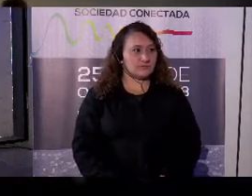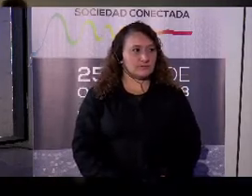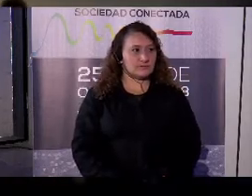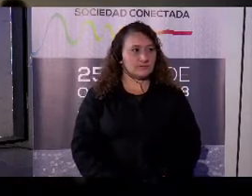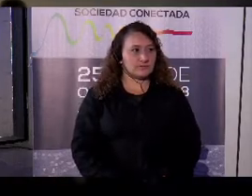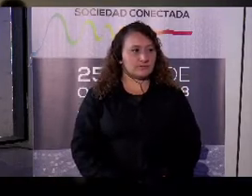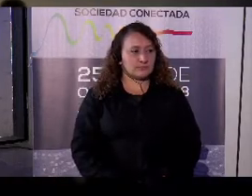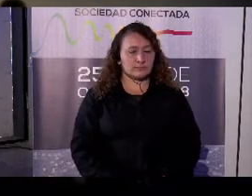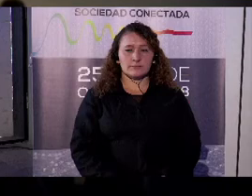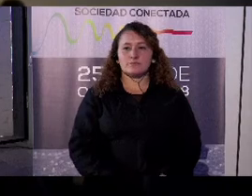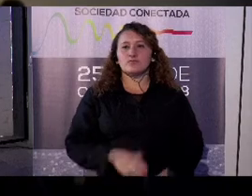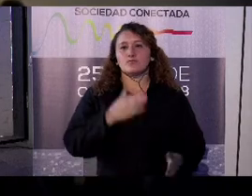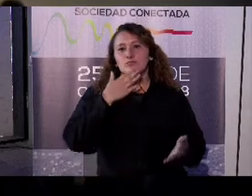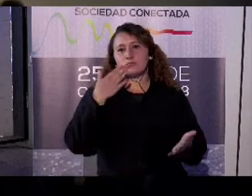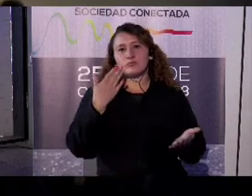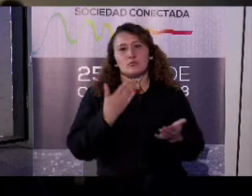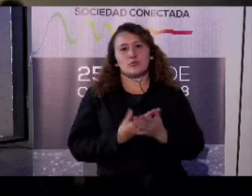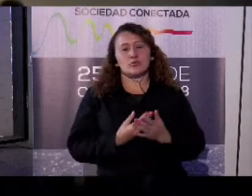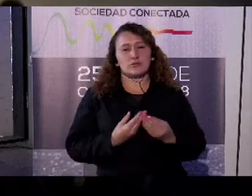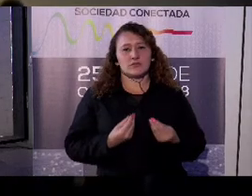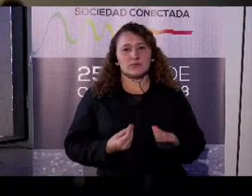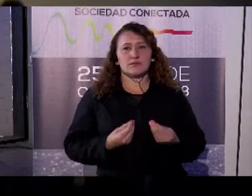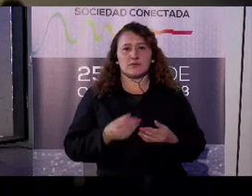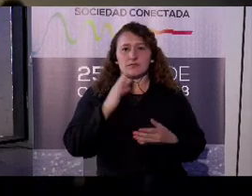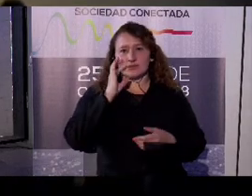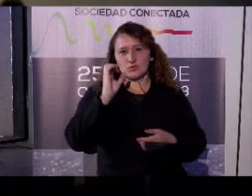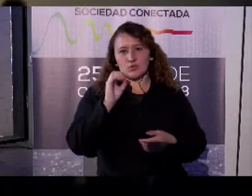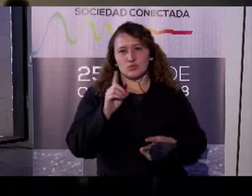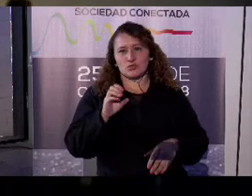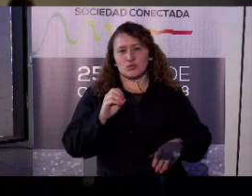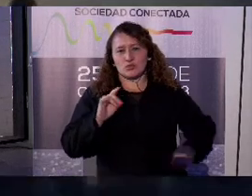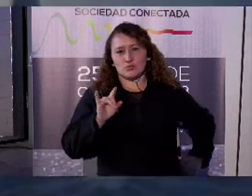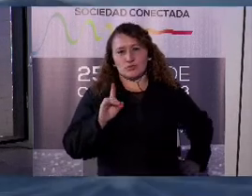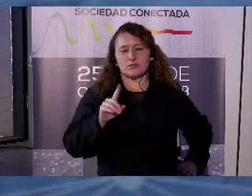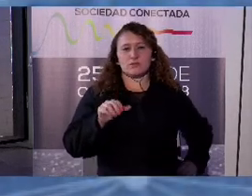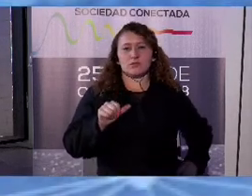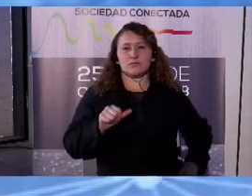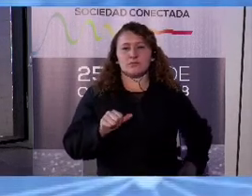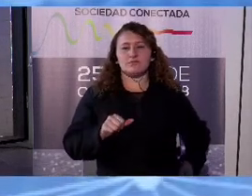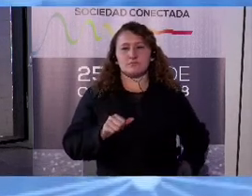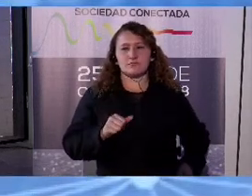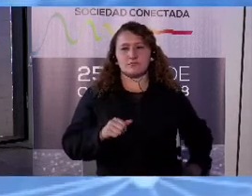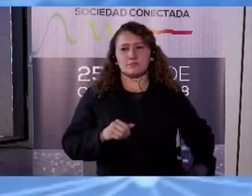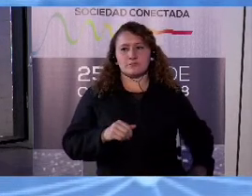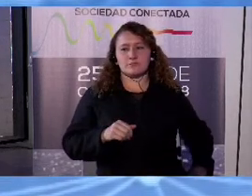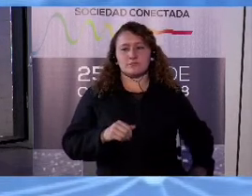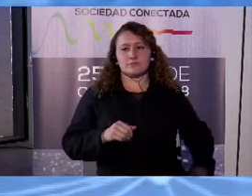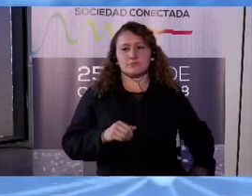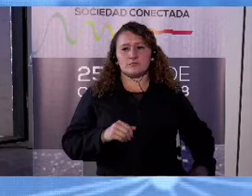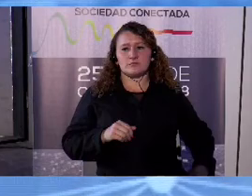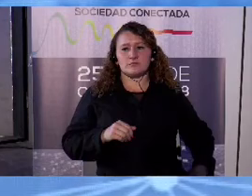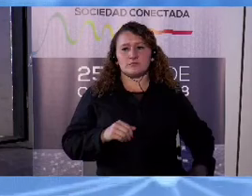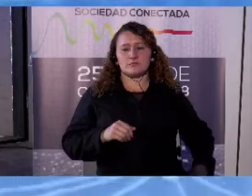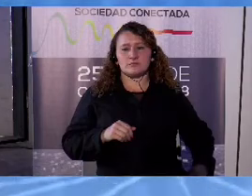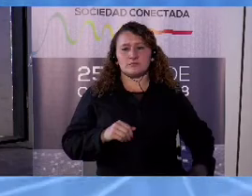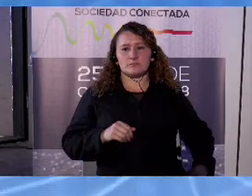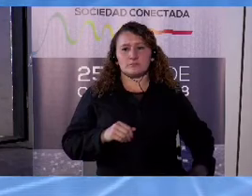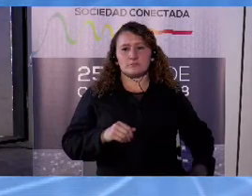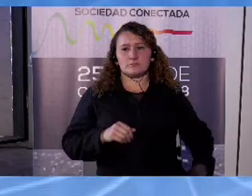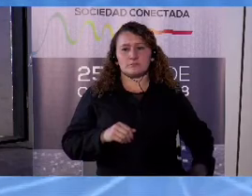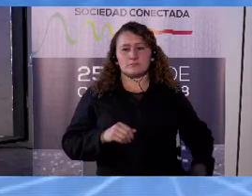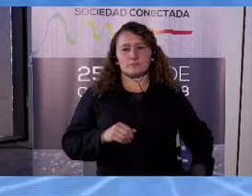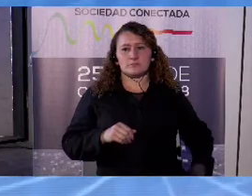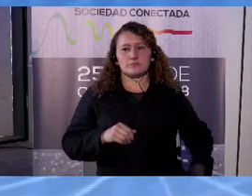atención Muchas gracias Se con el pel y casos de usos para